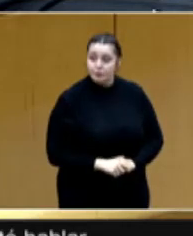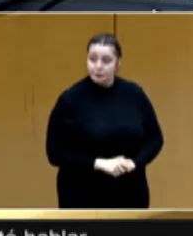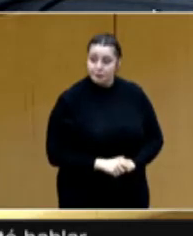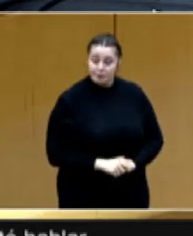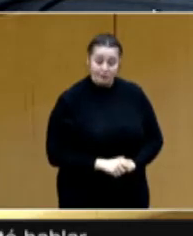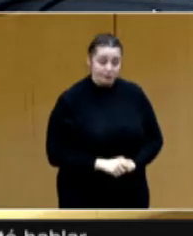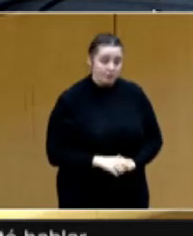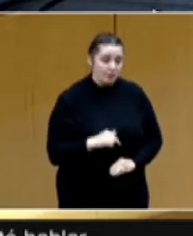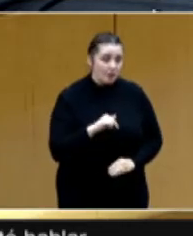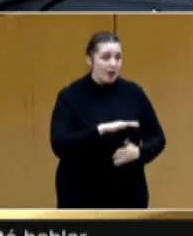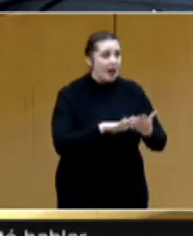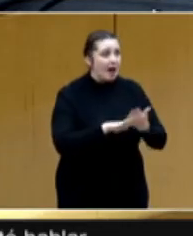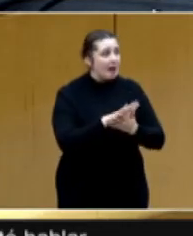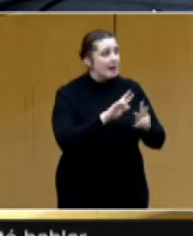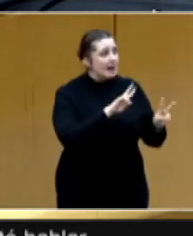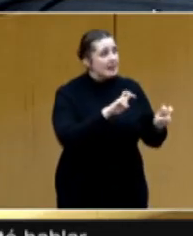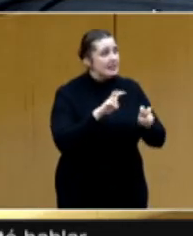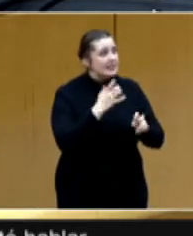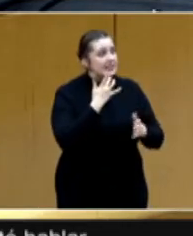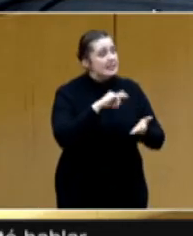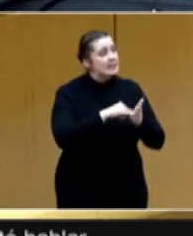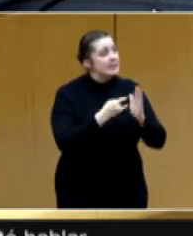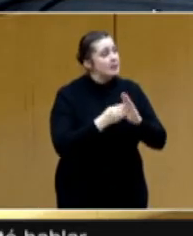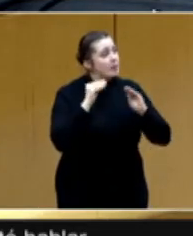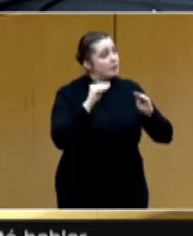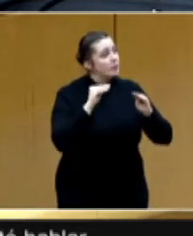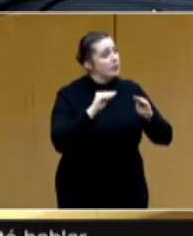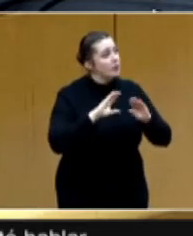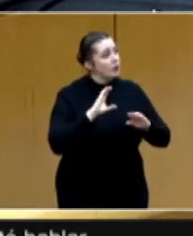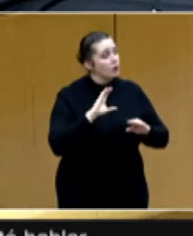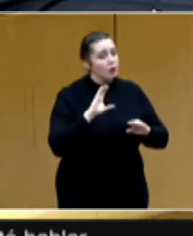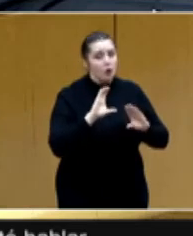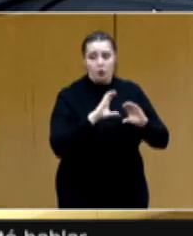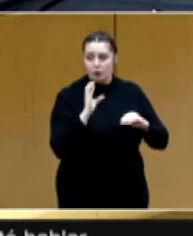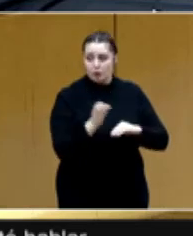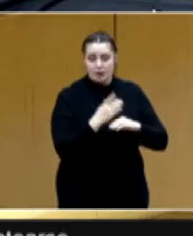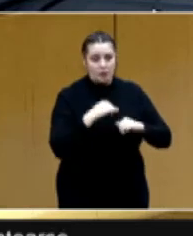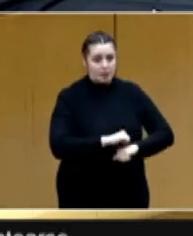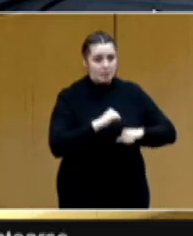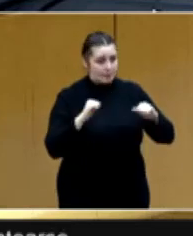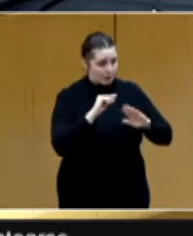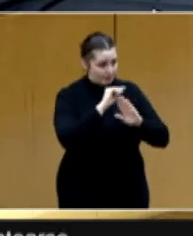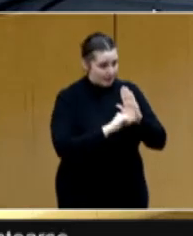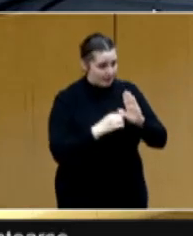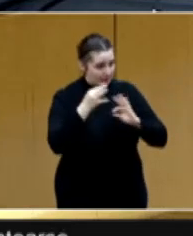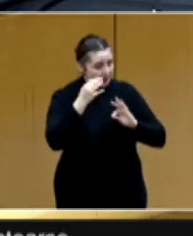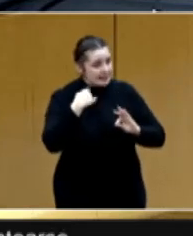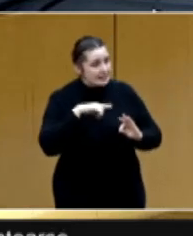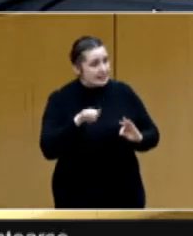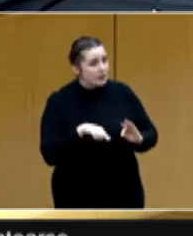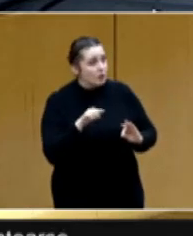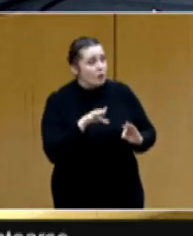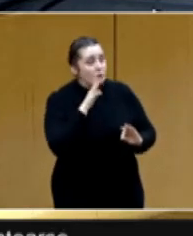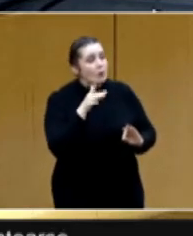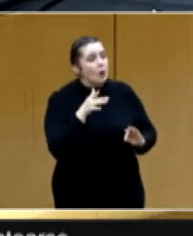que plantearse varias cuestiones si los sistemas de formación del Consejo están suficientemente implementados y desarrollados y han llegado sobre todo los